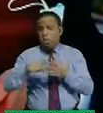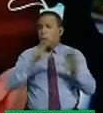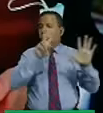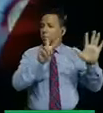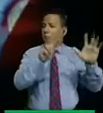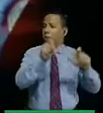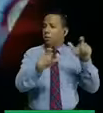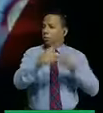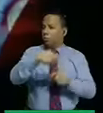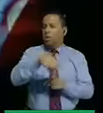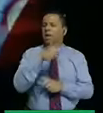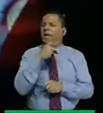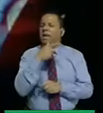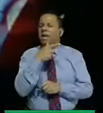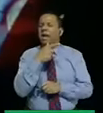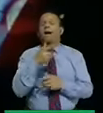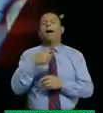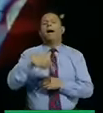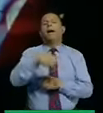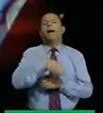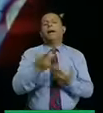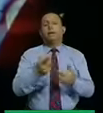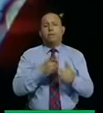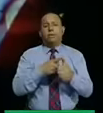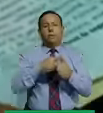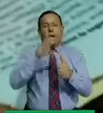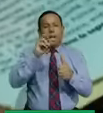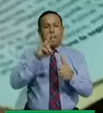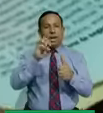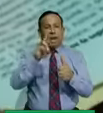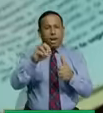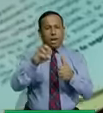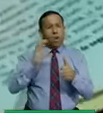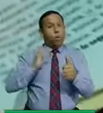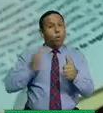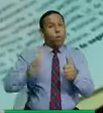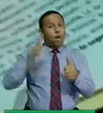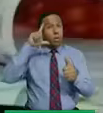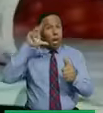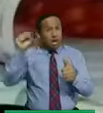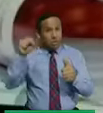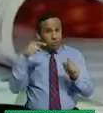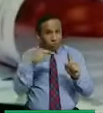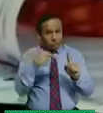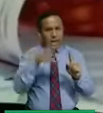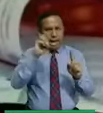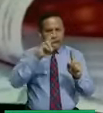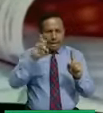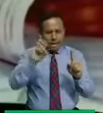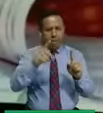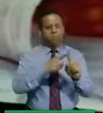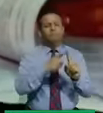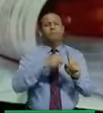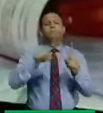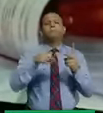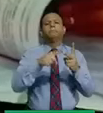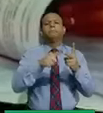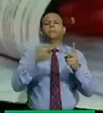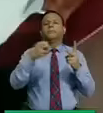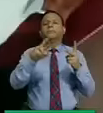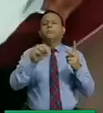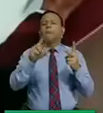personas. Entre esas figuras está Danilo Carrera, cuñado del presidente de la República, Guillermo Lasso, y Hernán